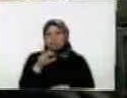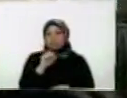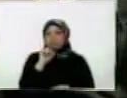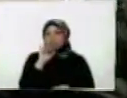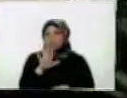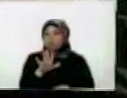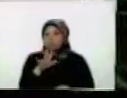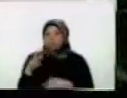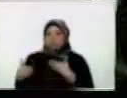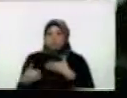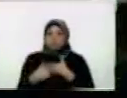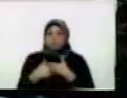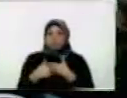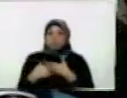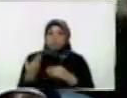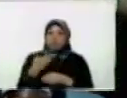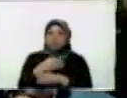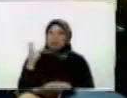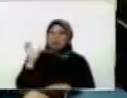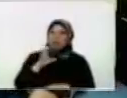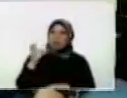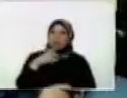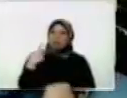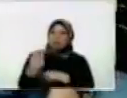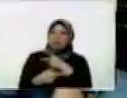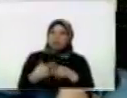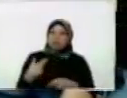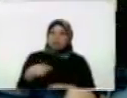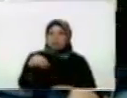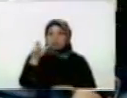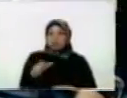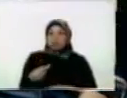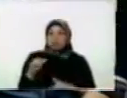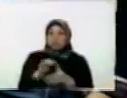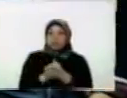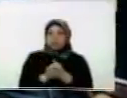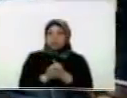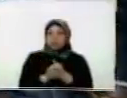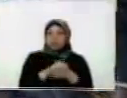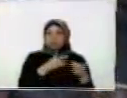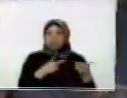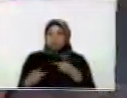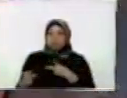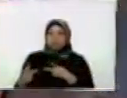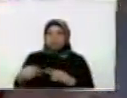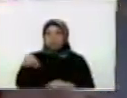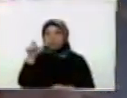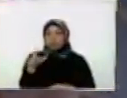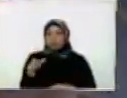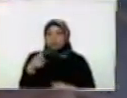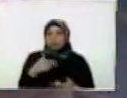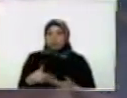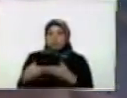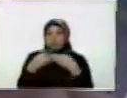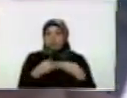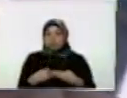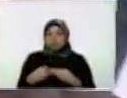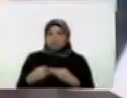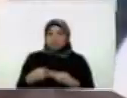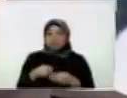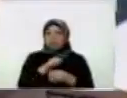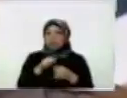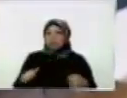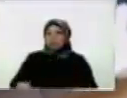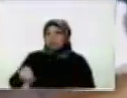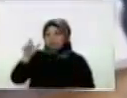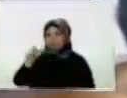me correspondió venir a Caracas a hacer unos enlaces entre la brigada paracaidista y las fuerzas insurgentes